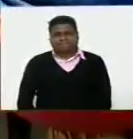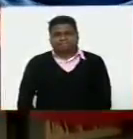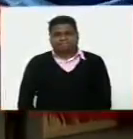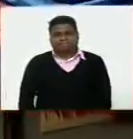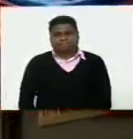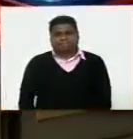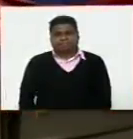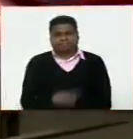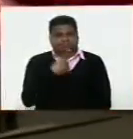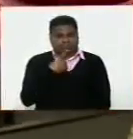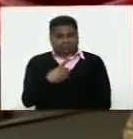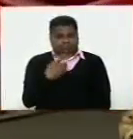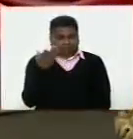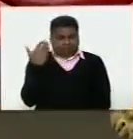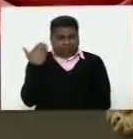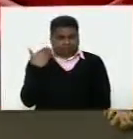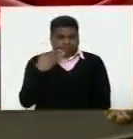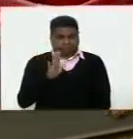Decíamos